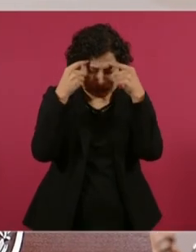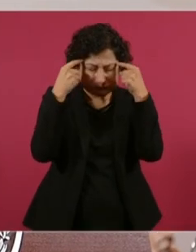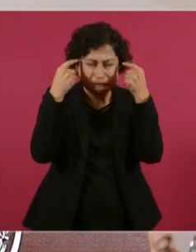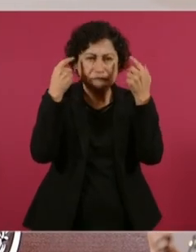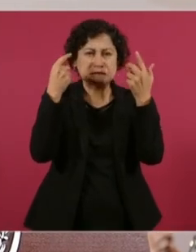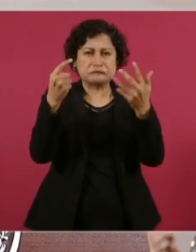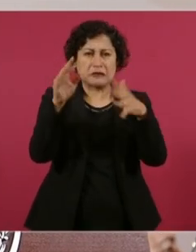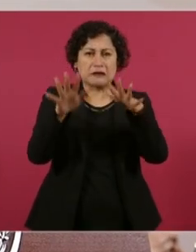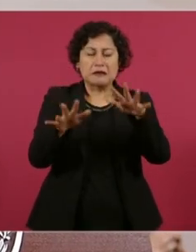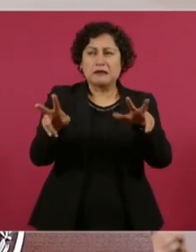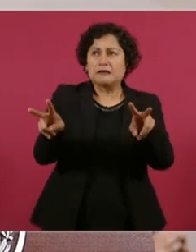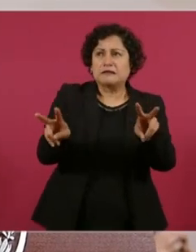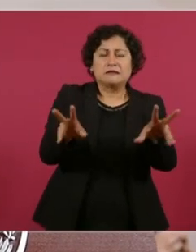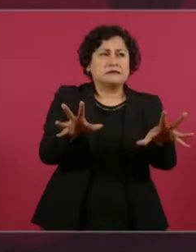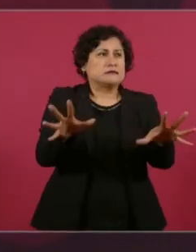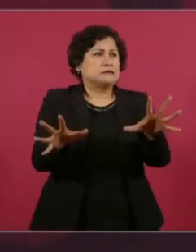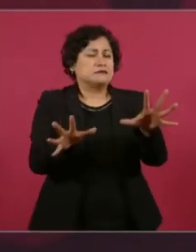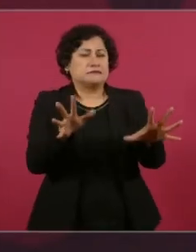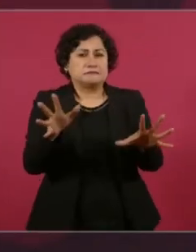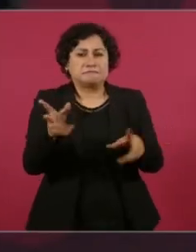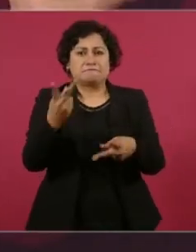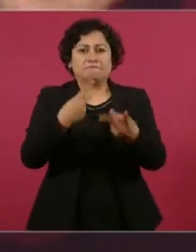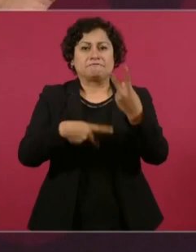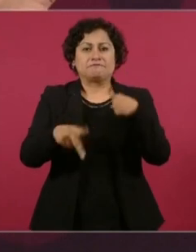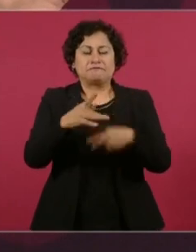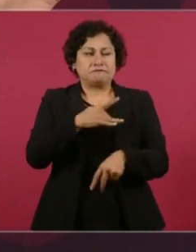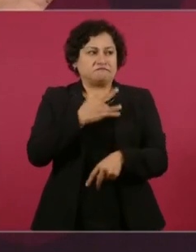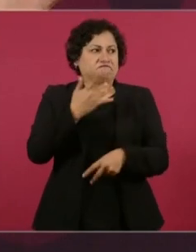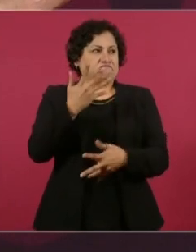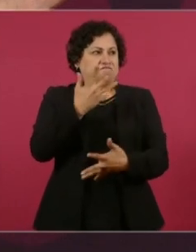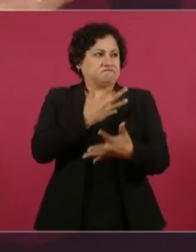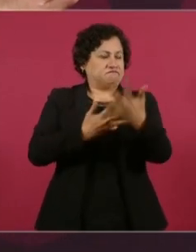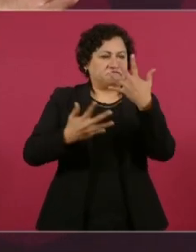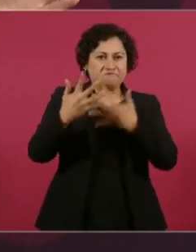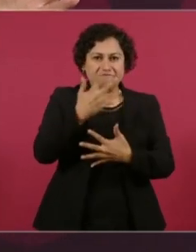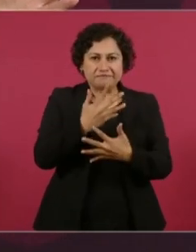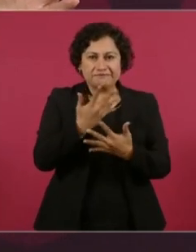se desconciertan, ¿no? Piensa que esa es la realidad.